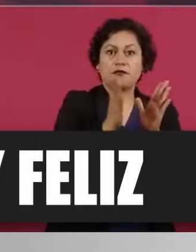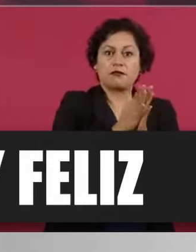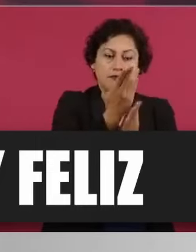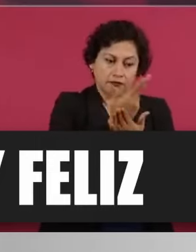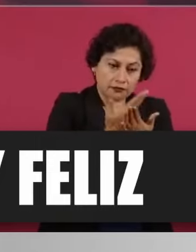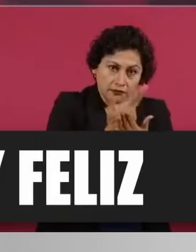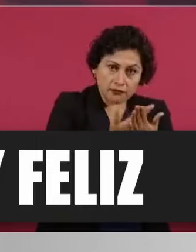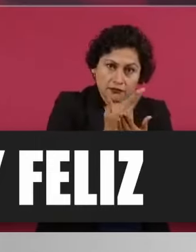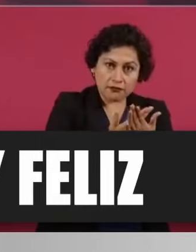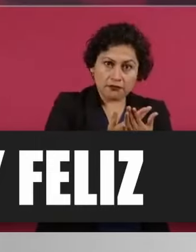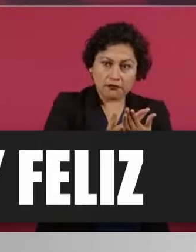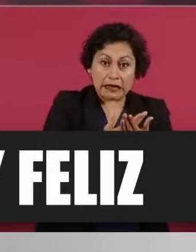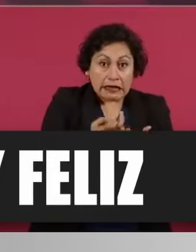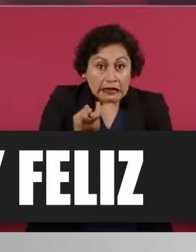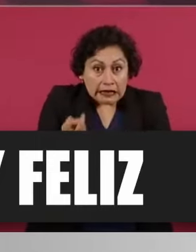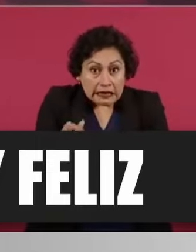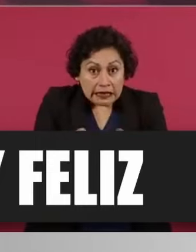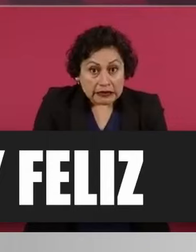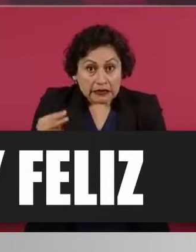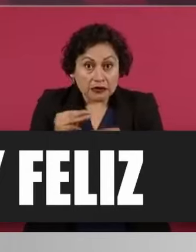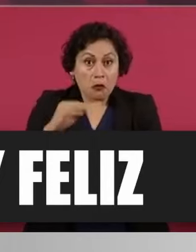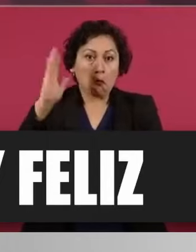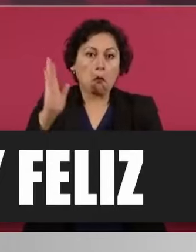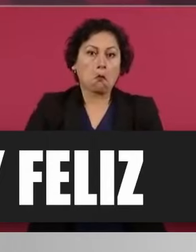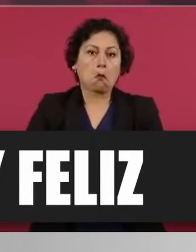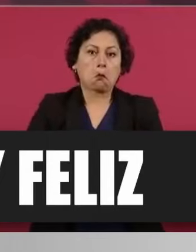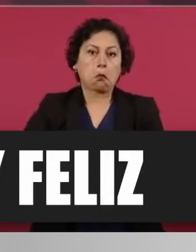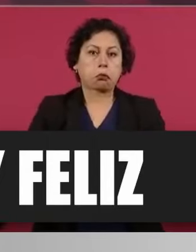explotar una mina de oro.